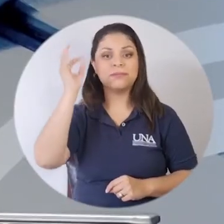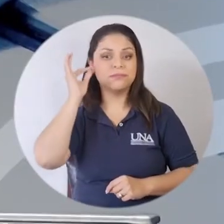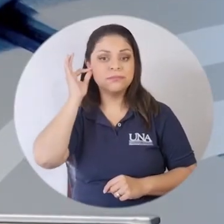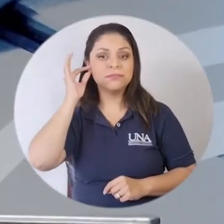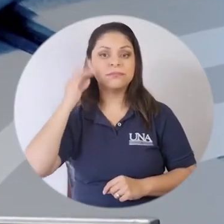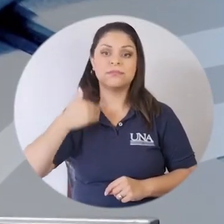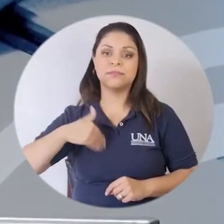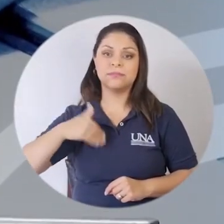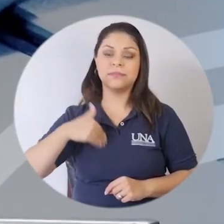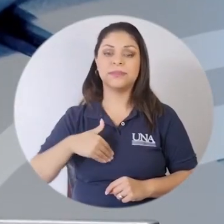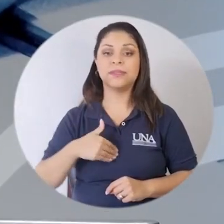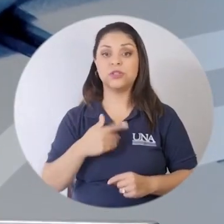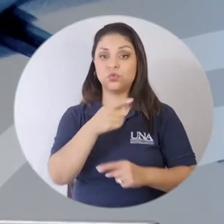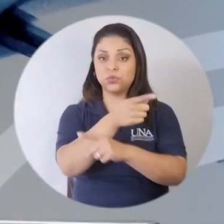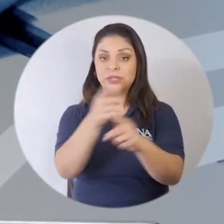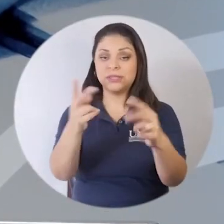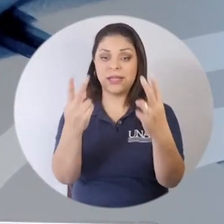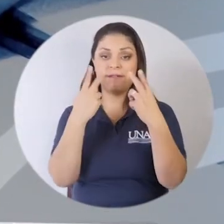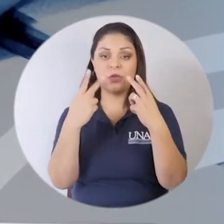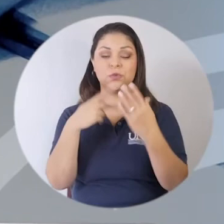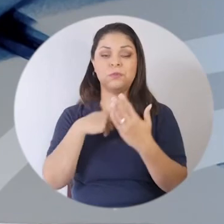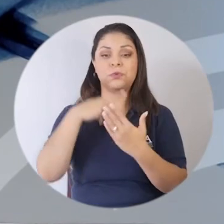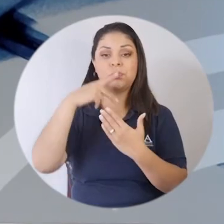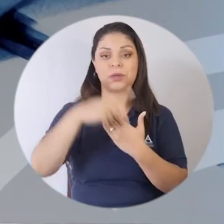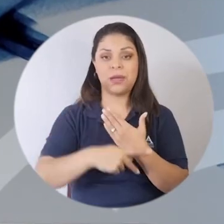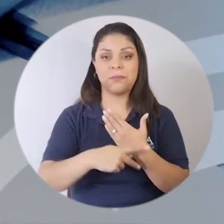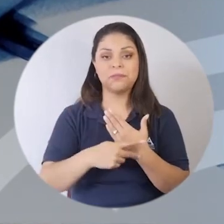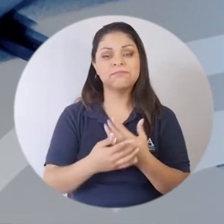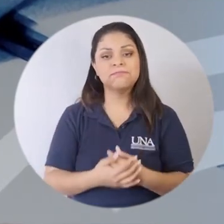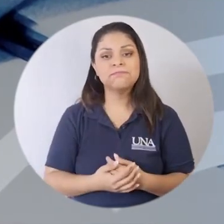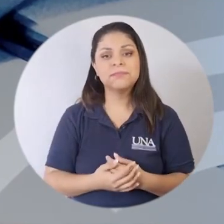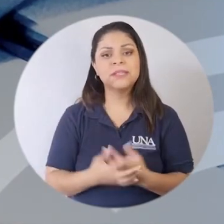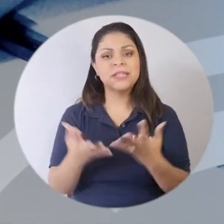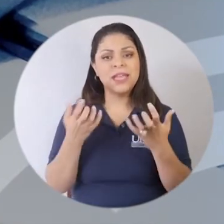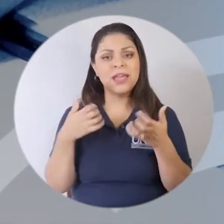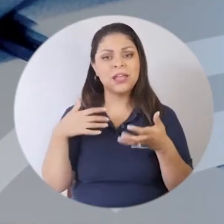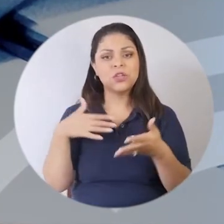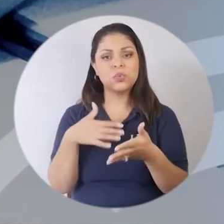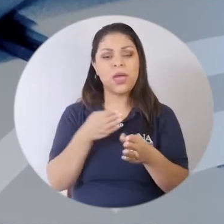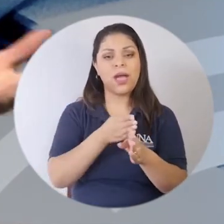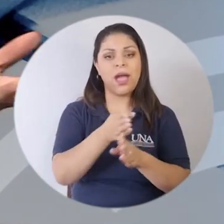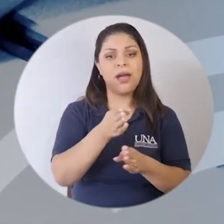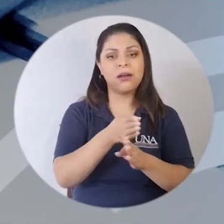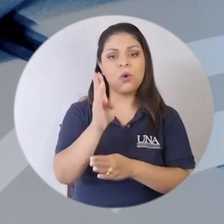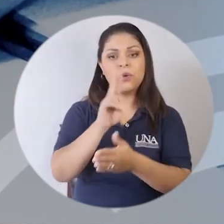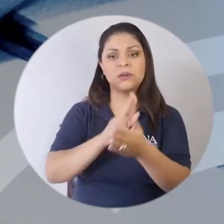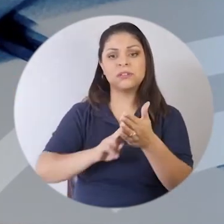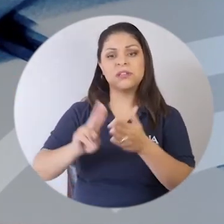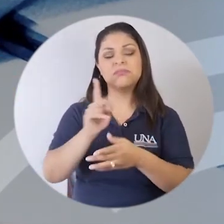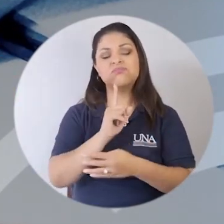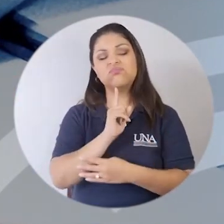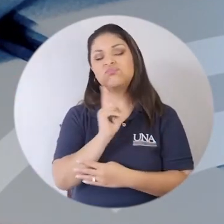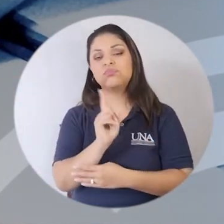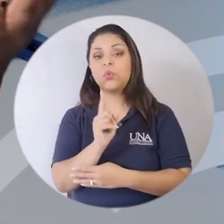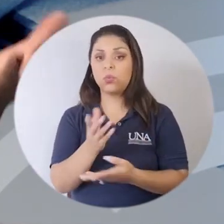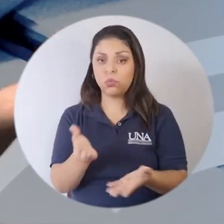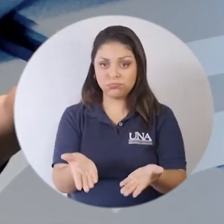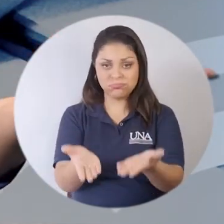o ese joven, ¿verdad?, que tal vez está escuchando este programa, que quiere estudiar en una carrera universitaria, no lo haga, porque